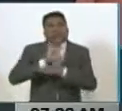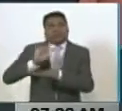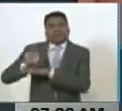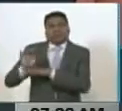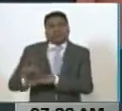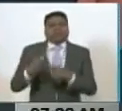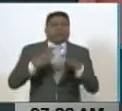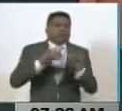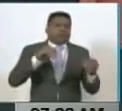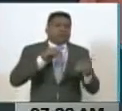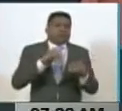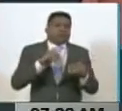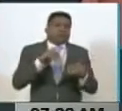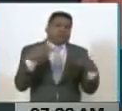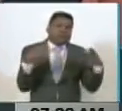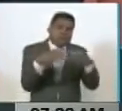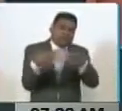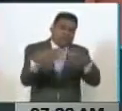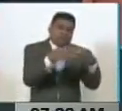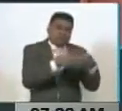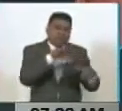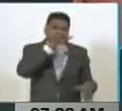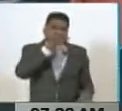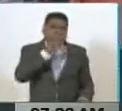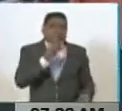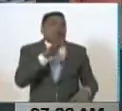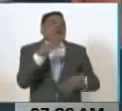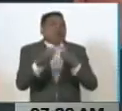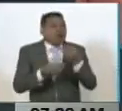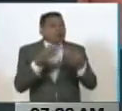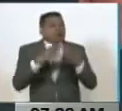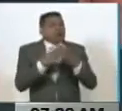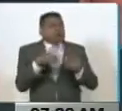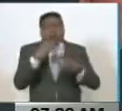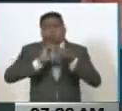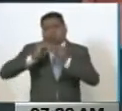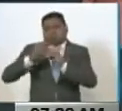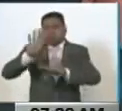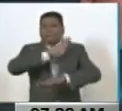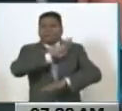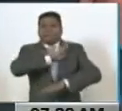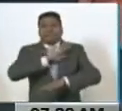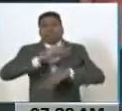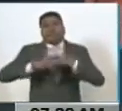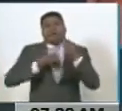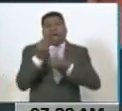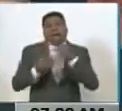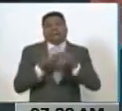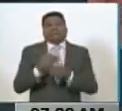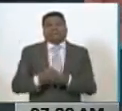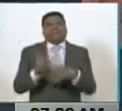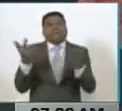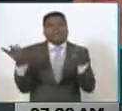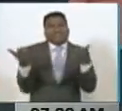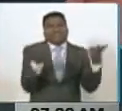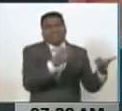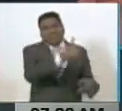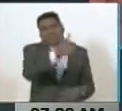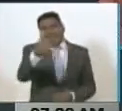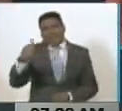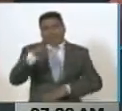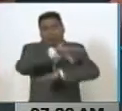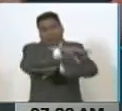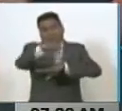nuestros colectivos nevados participan ofreciendo productos que son elaborados por ellos mismos. Entonces, la invitación es también que en cada uno de los